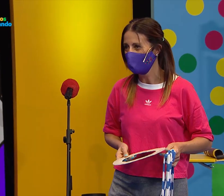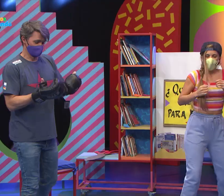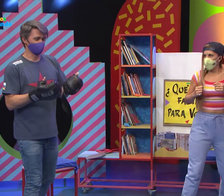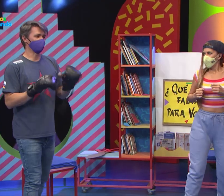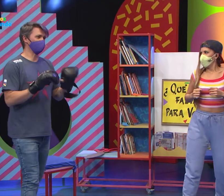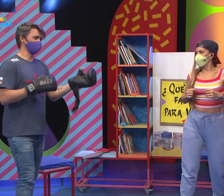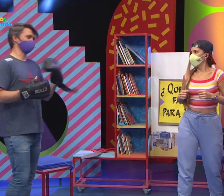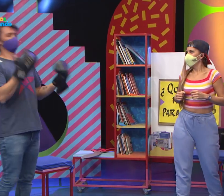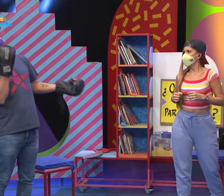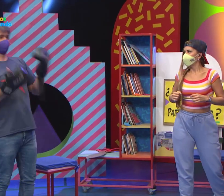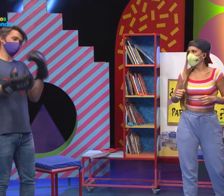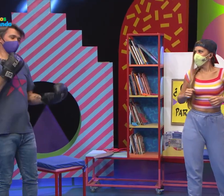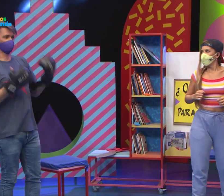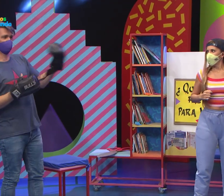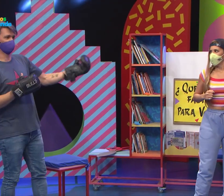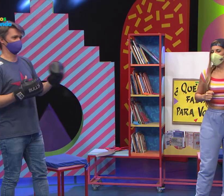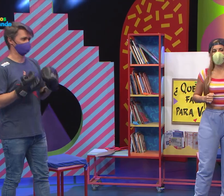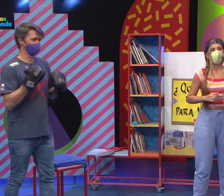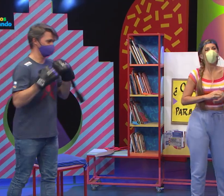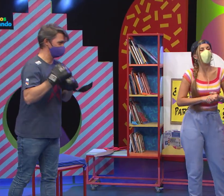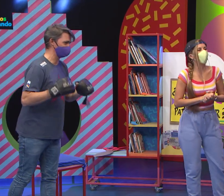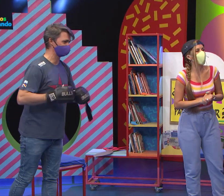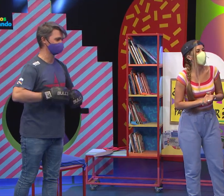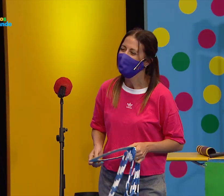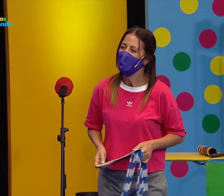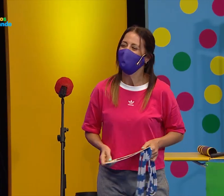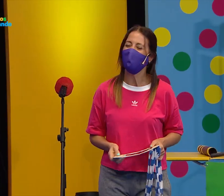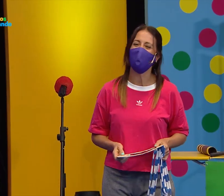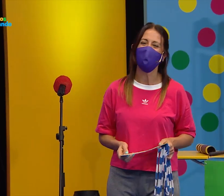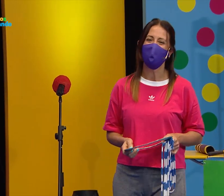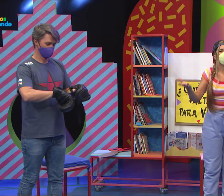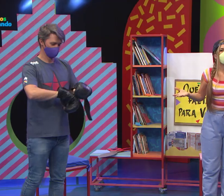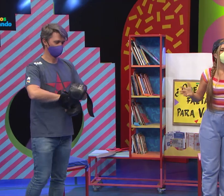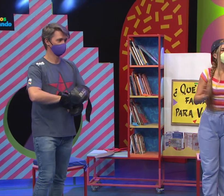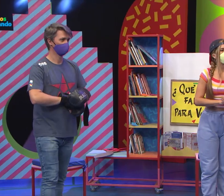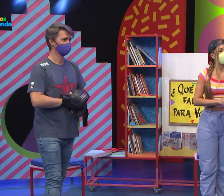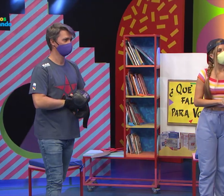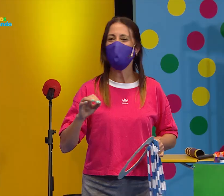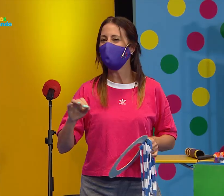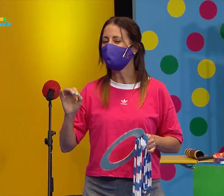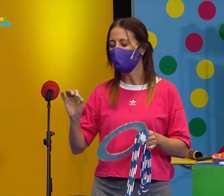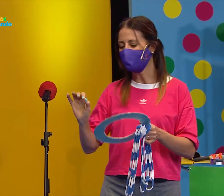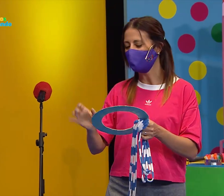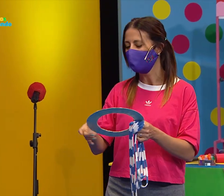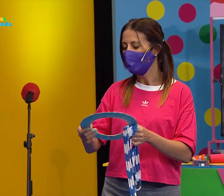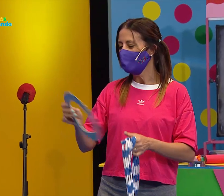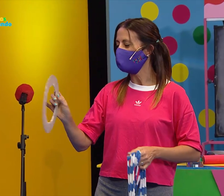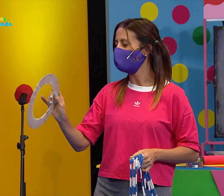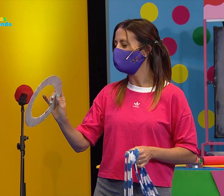también. Yo también, pero yo soy más especialista en recibir los golpes. ¿Qué bueno, vamos a ver hoy, Vir? Muy bien. Hoy les